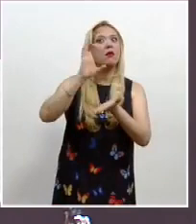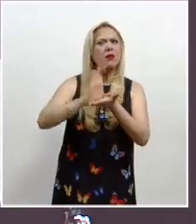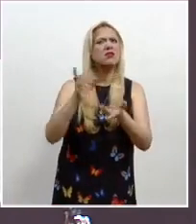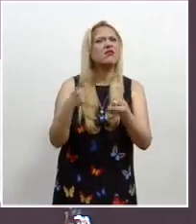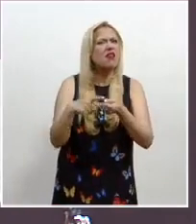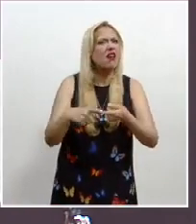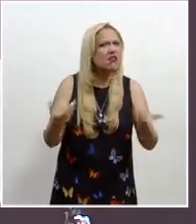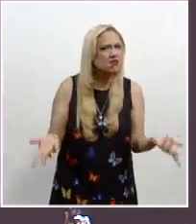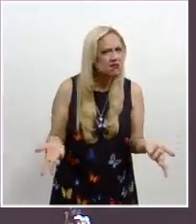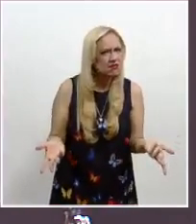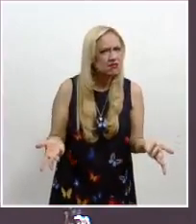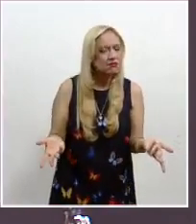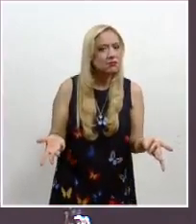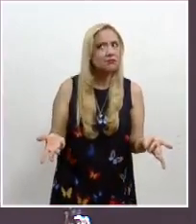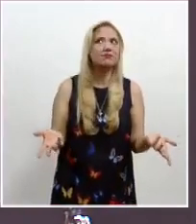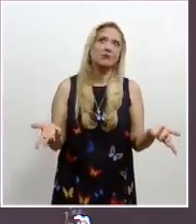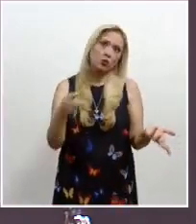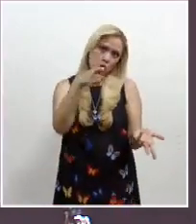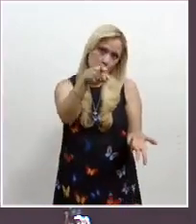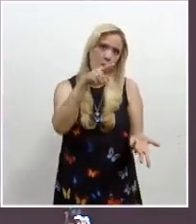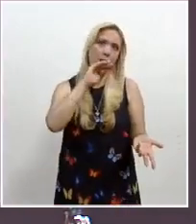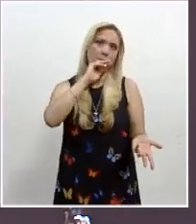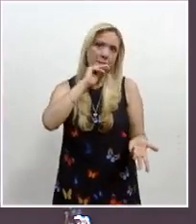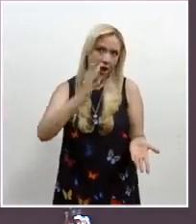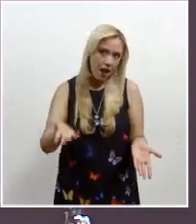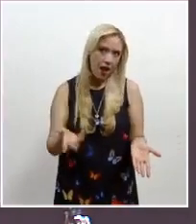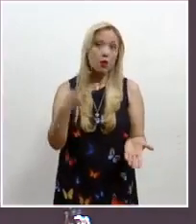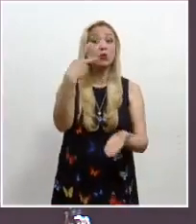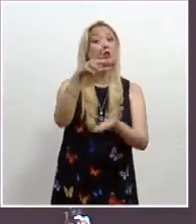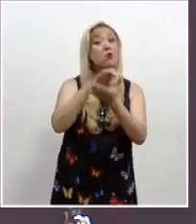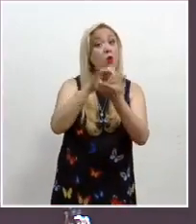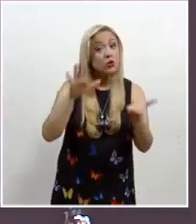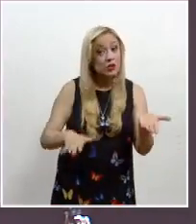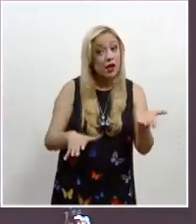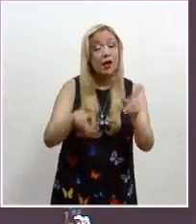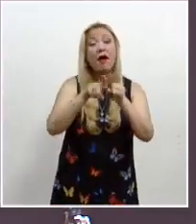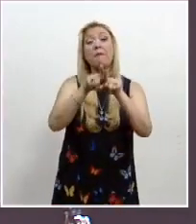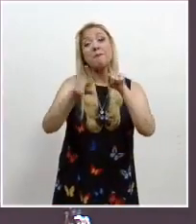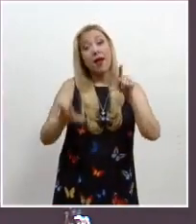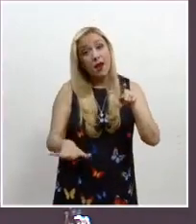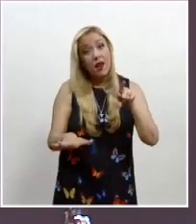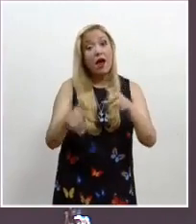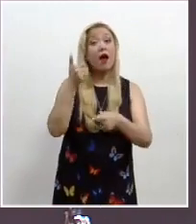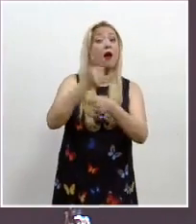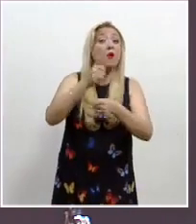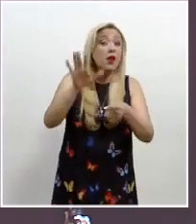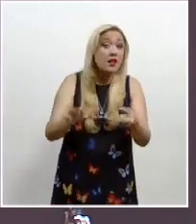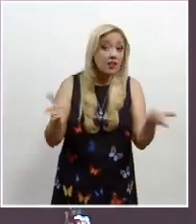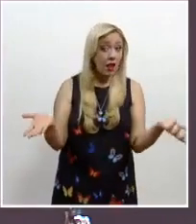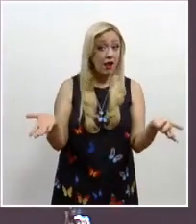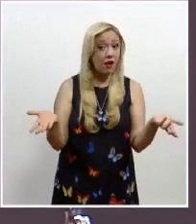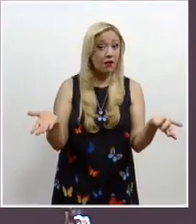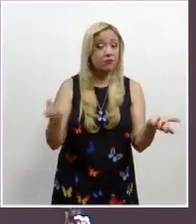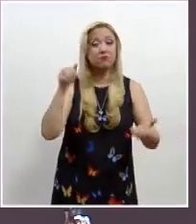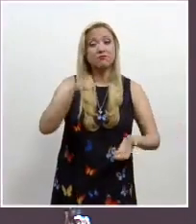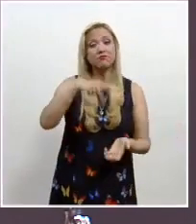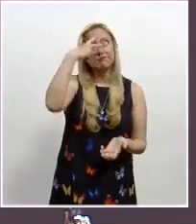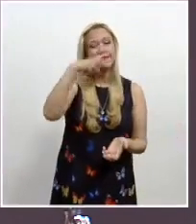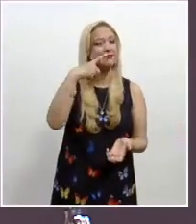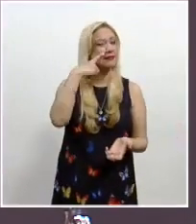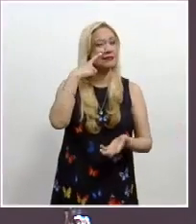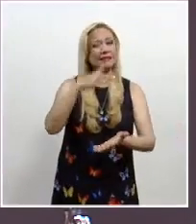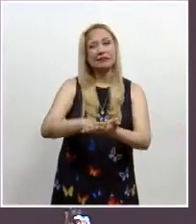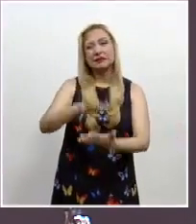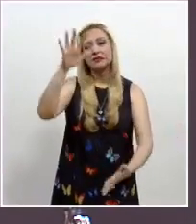discapacidad? Probablemente es tu mamá, tu esposa, tu hermana o tu abuela, porque generalmente en México el